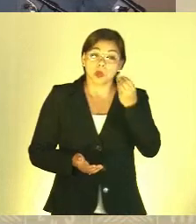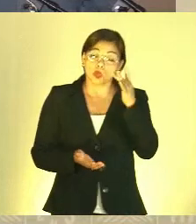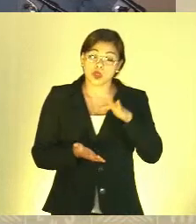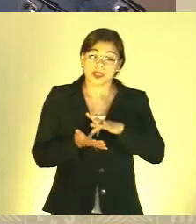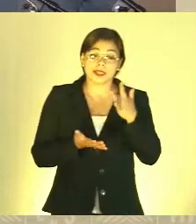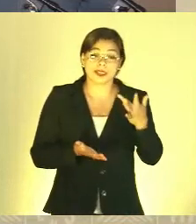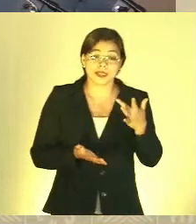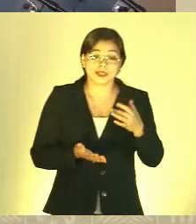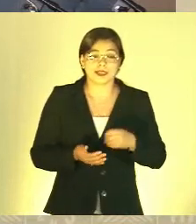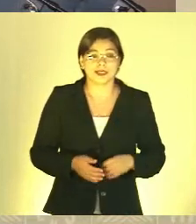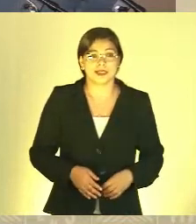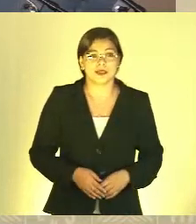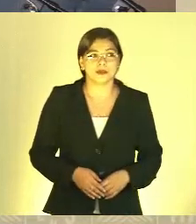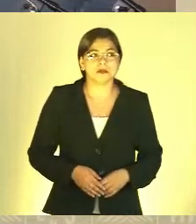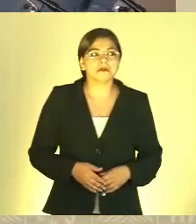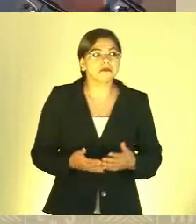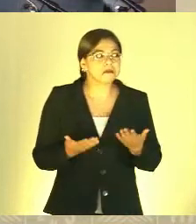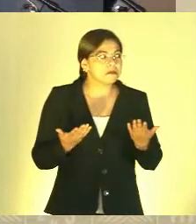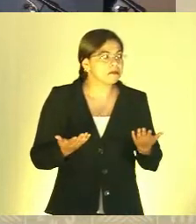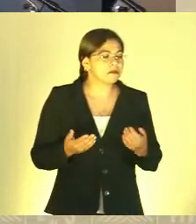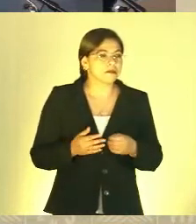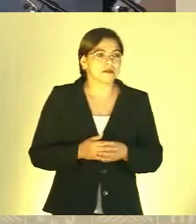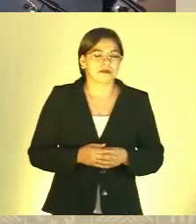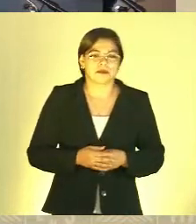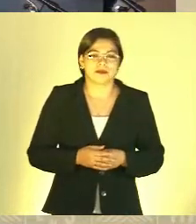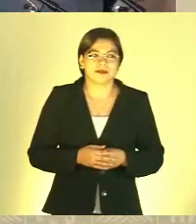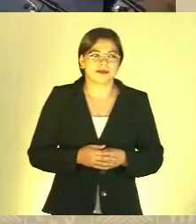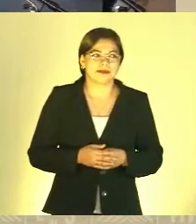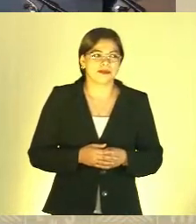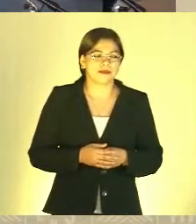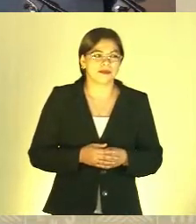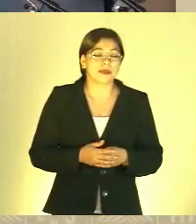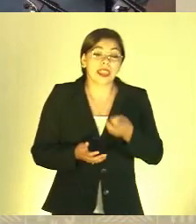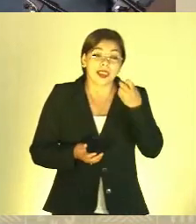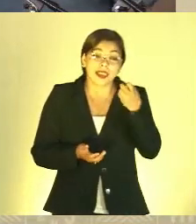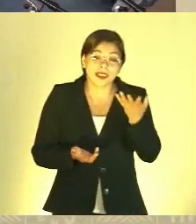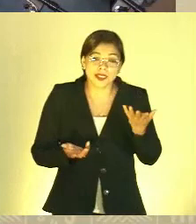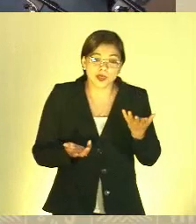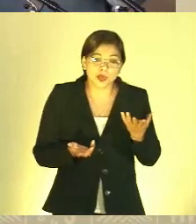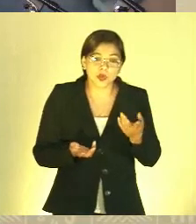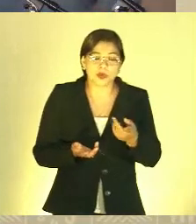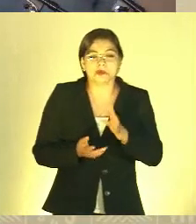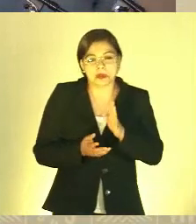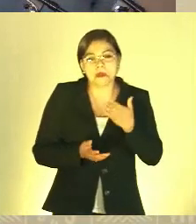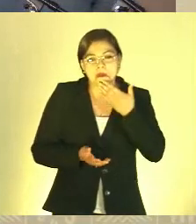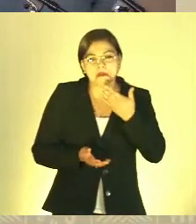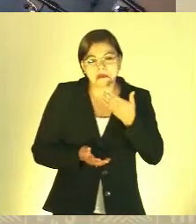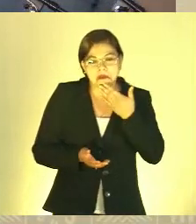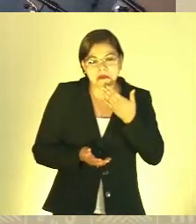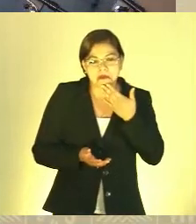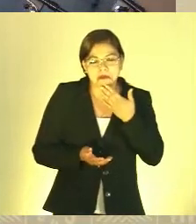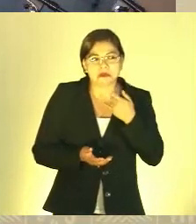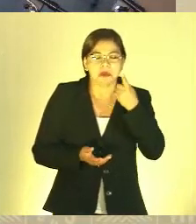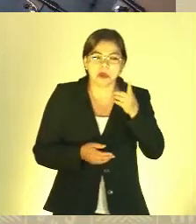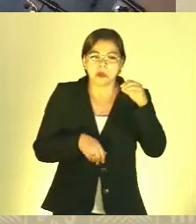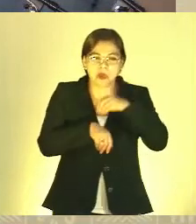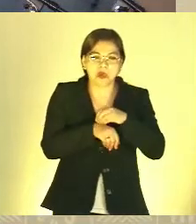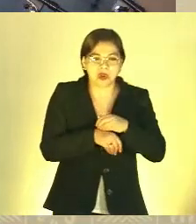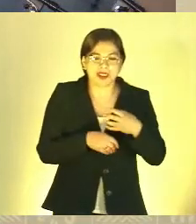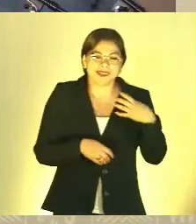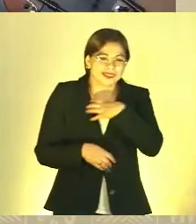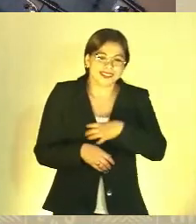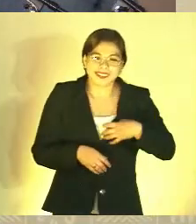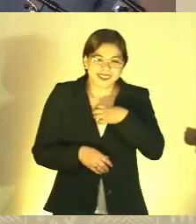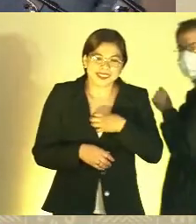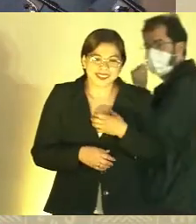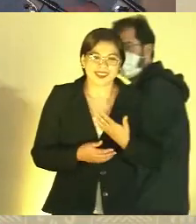muchas gracias. Entramos en la... Bueno, esto es el Zócalo recuperado. Pónganse contentos y